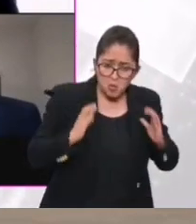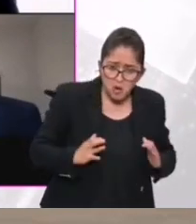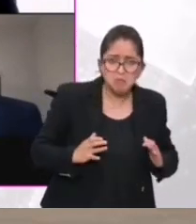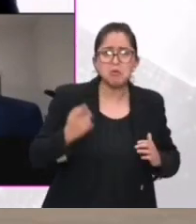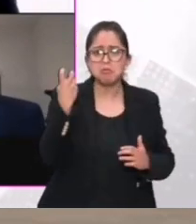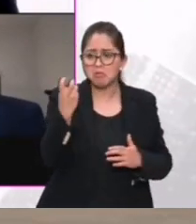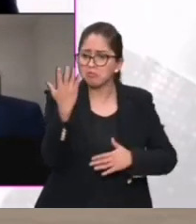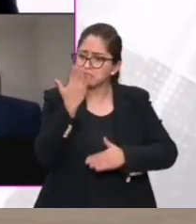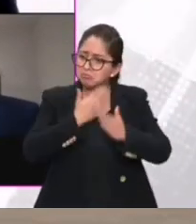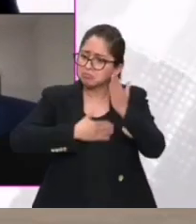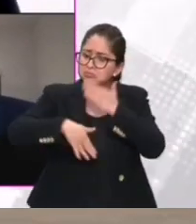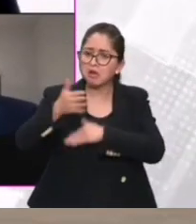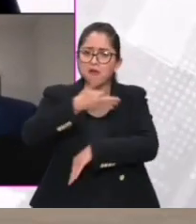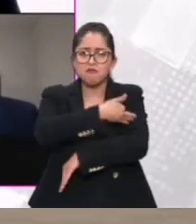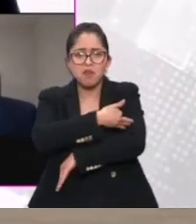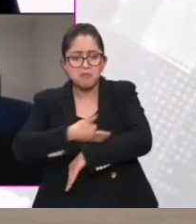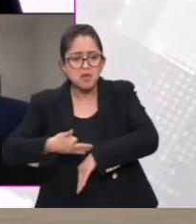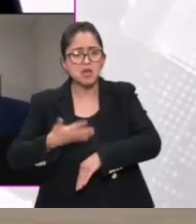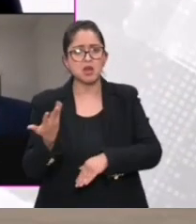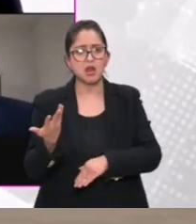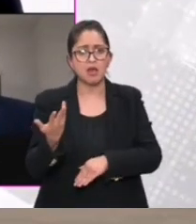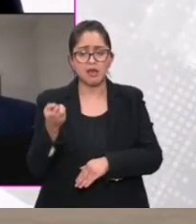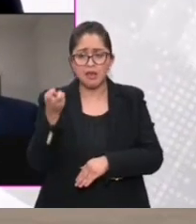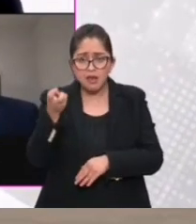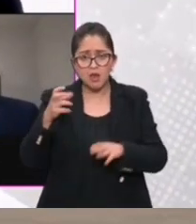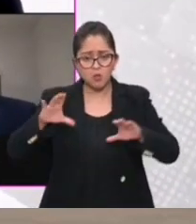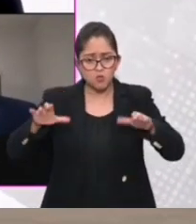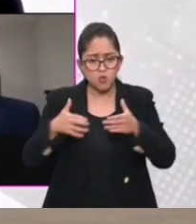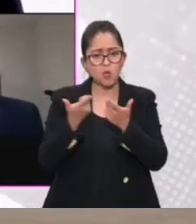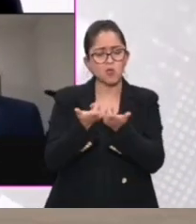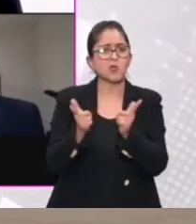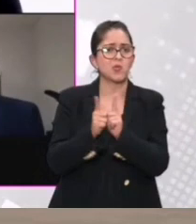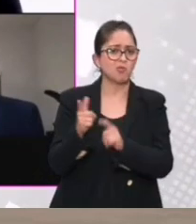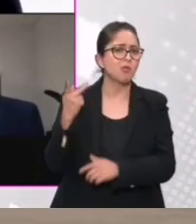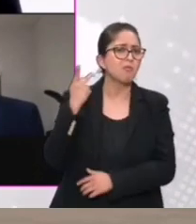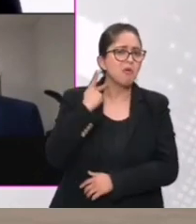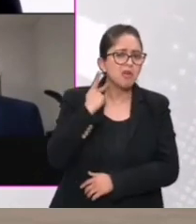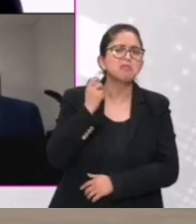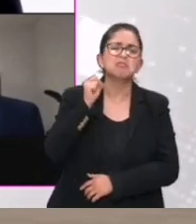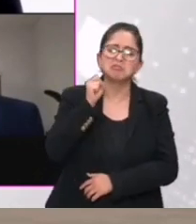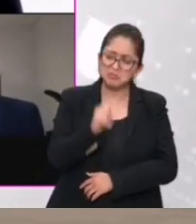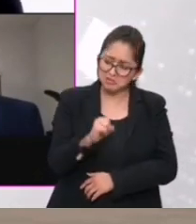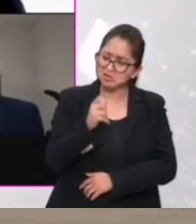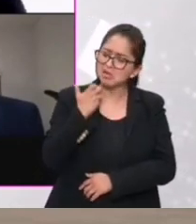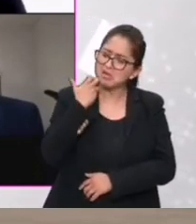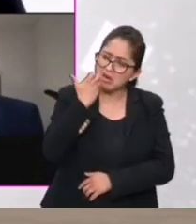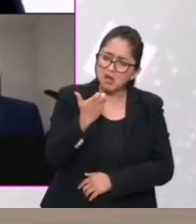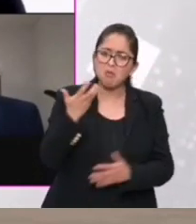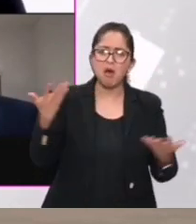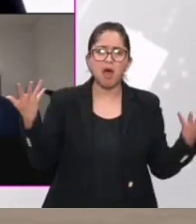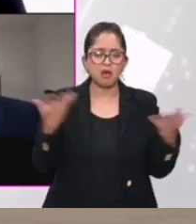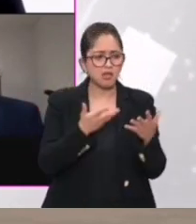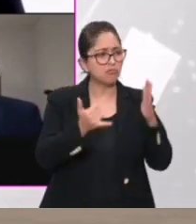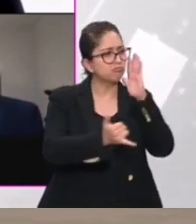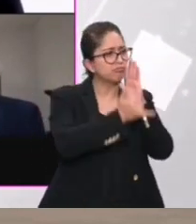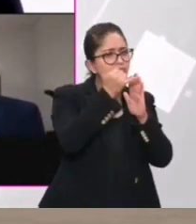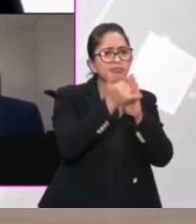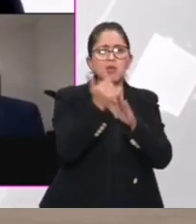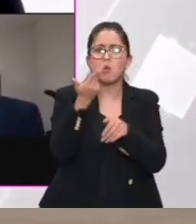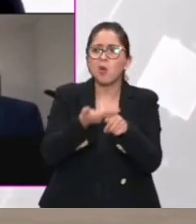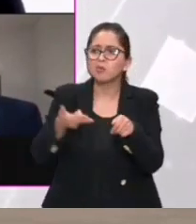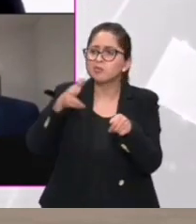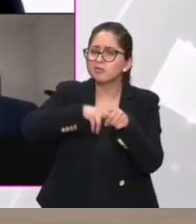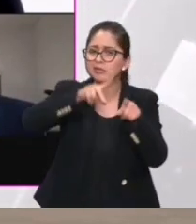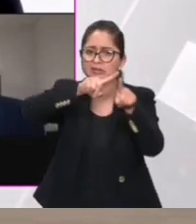la familia, se desarrolla la... El Partido Encuentro Solidario está convencido en la promoción de creación de infraestructura médica, en